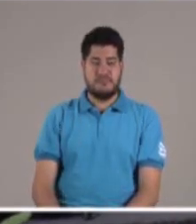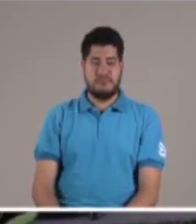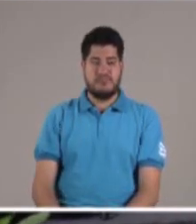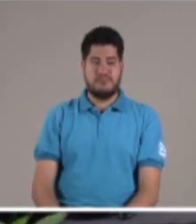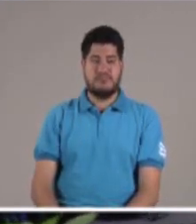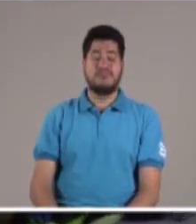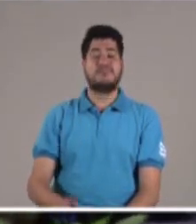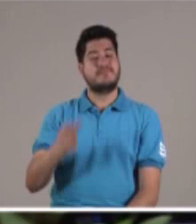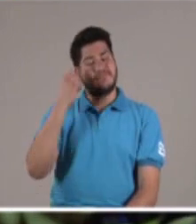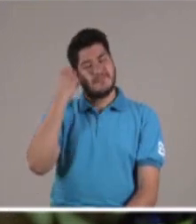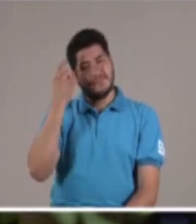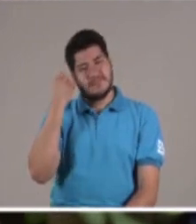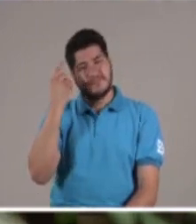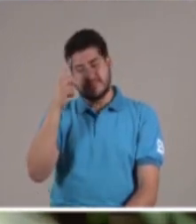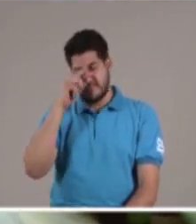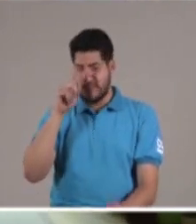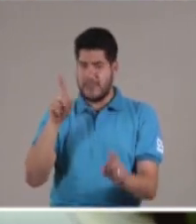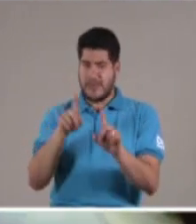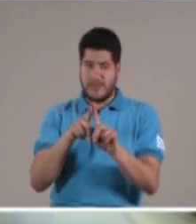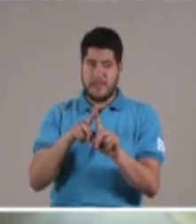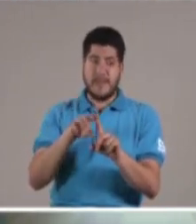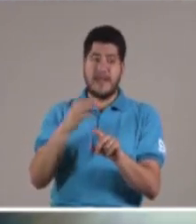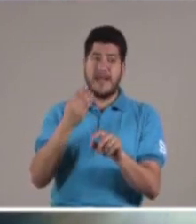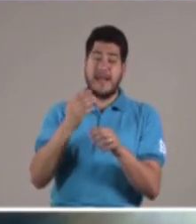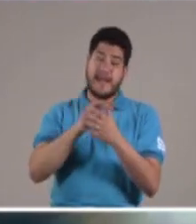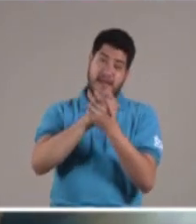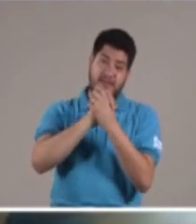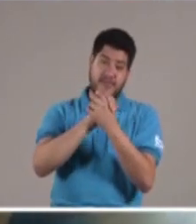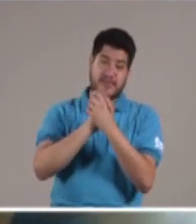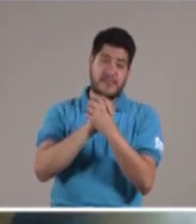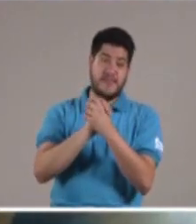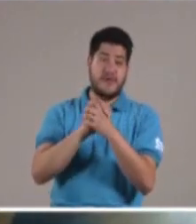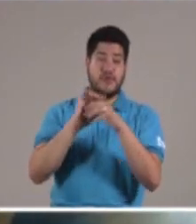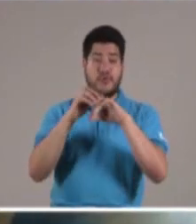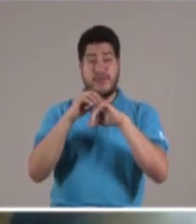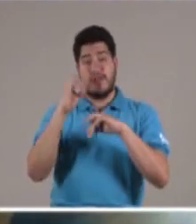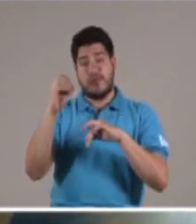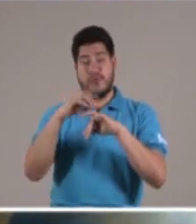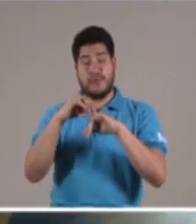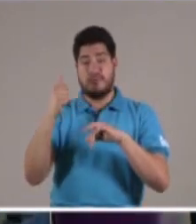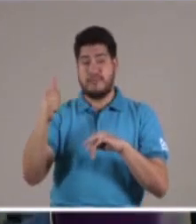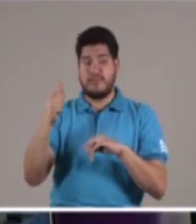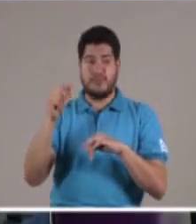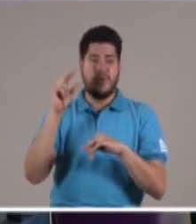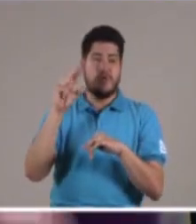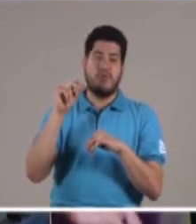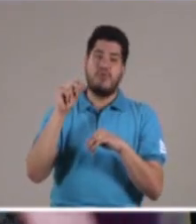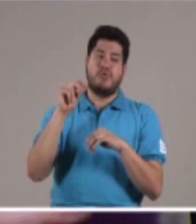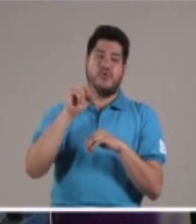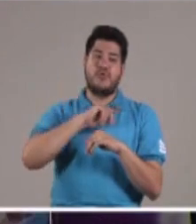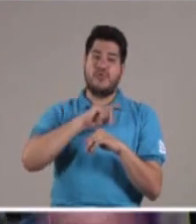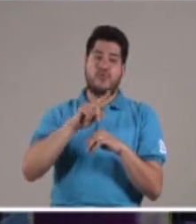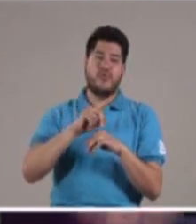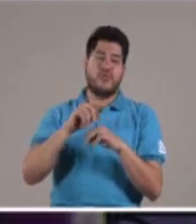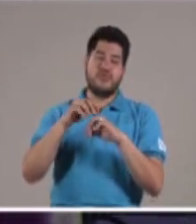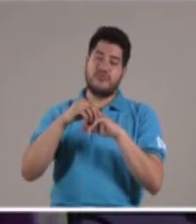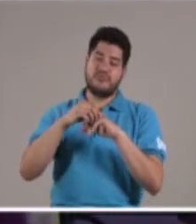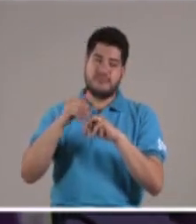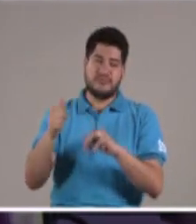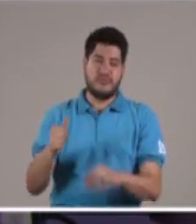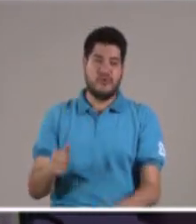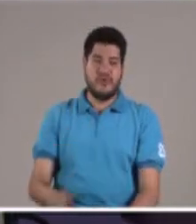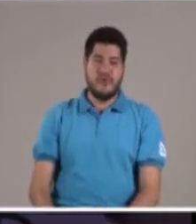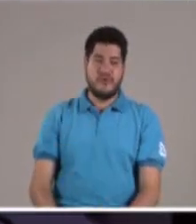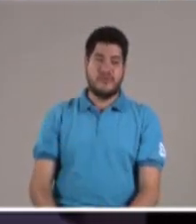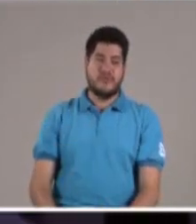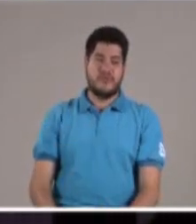entendemos también que por ejemplo los amigos del novio y las amigas de la novia no no pues no son novios es obvio